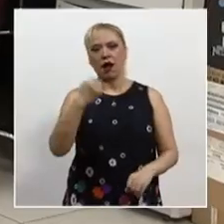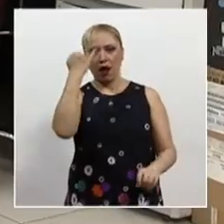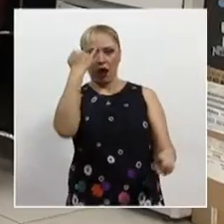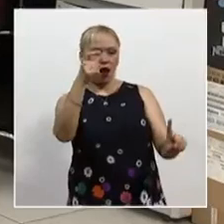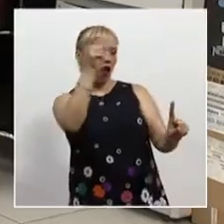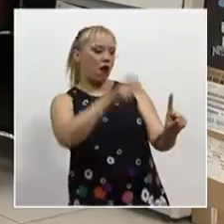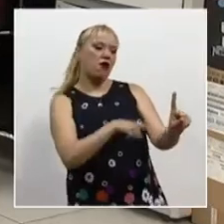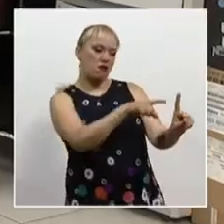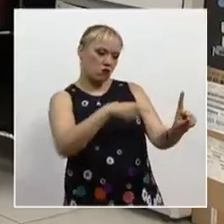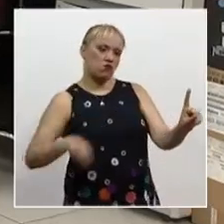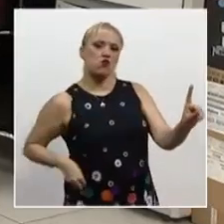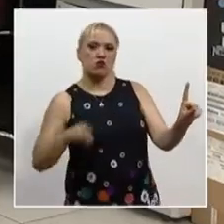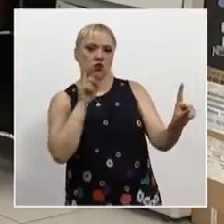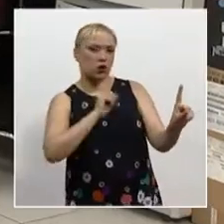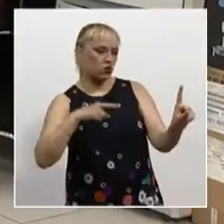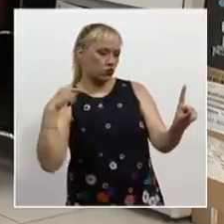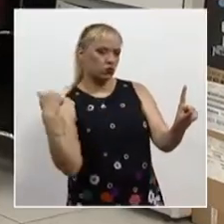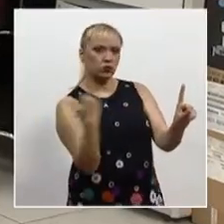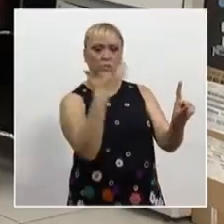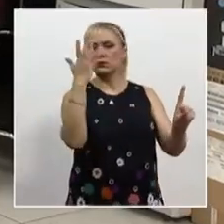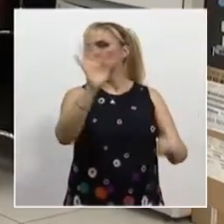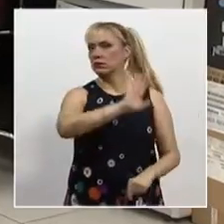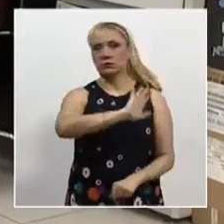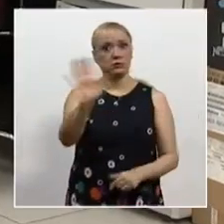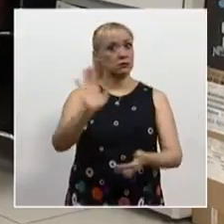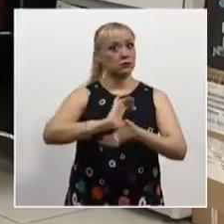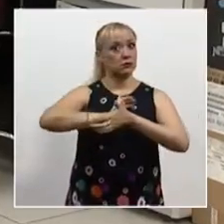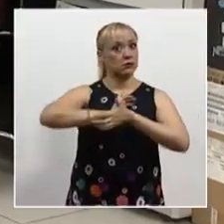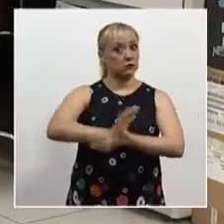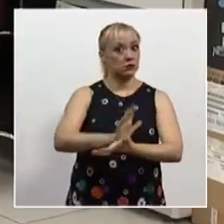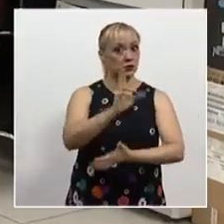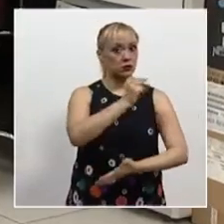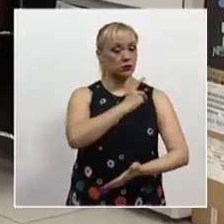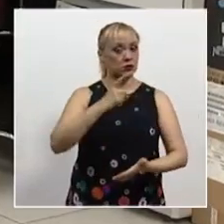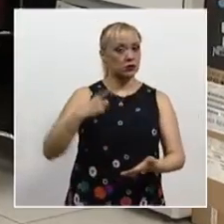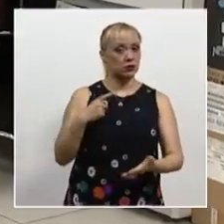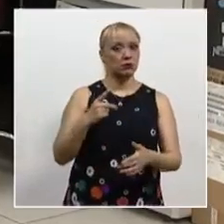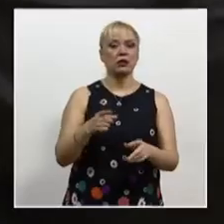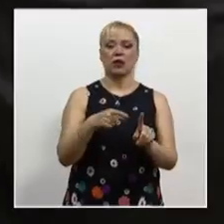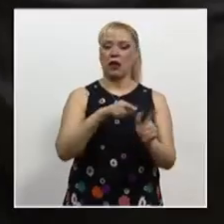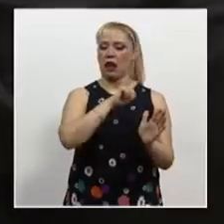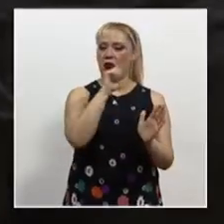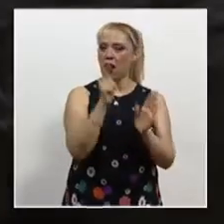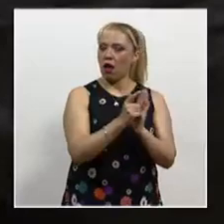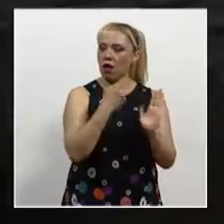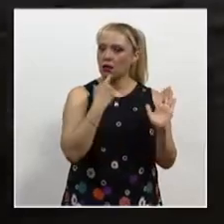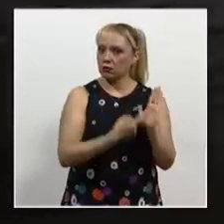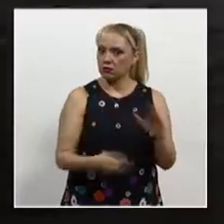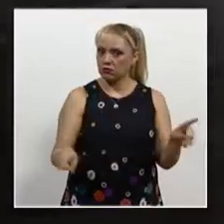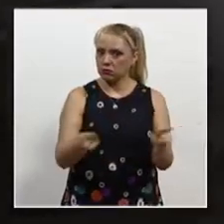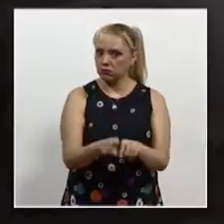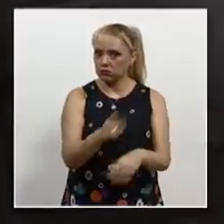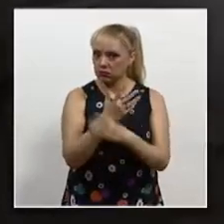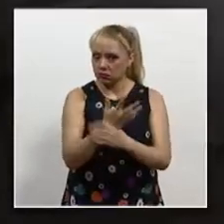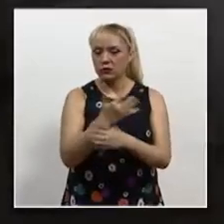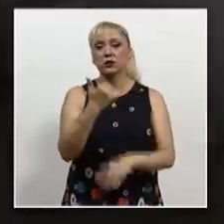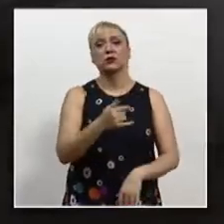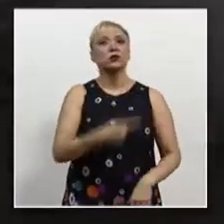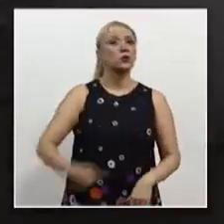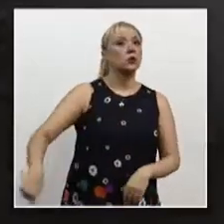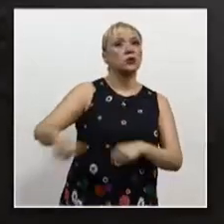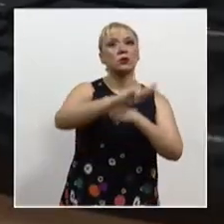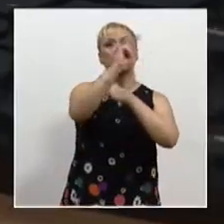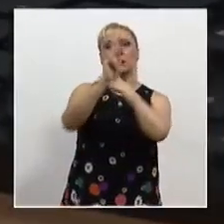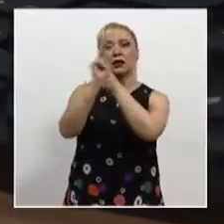género o por una interpretación discriminatoria de las disposiciones jurídicas. Además, los estados tienen la obligación inmediata de seguir